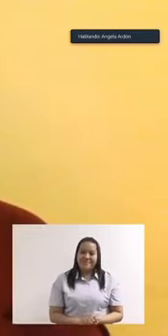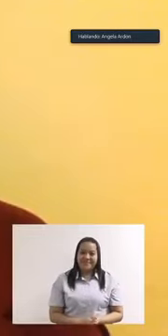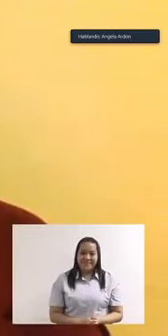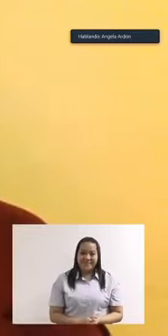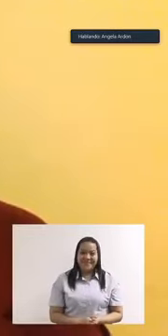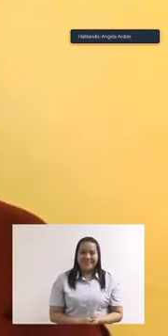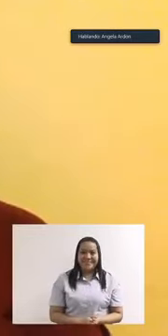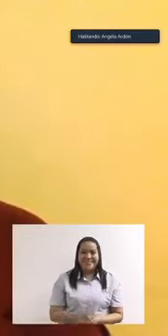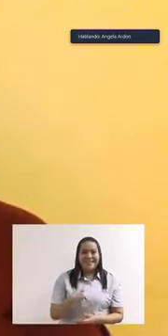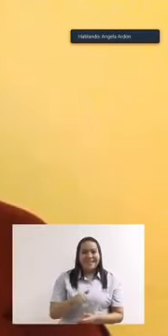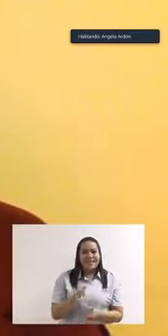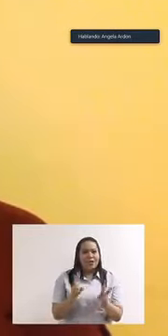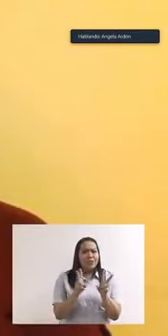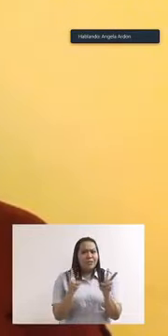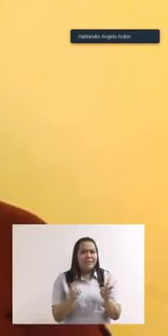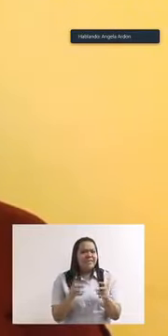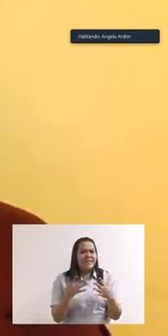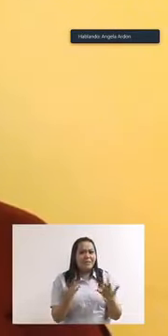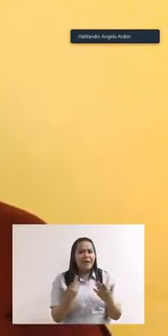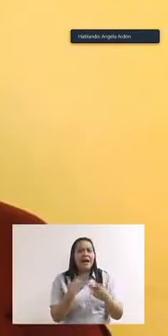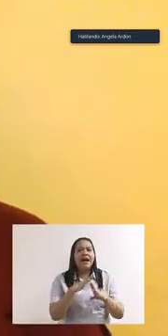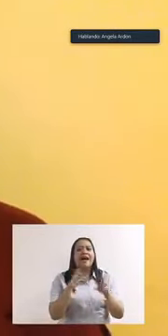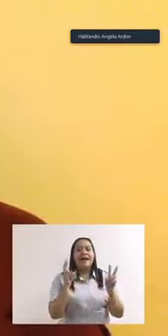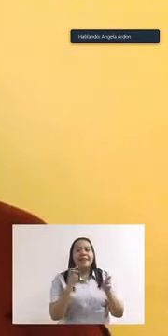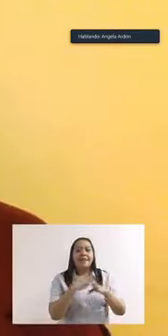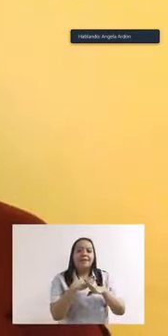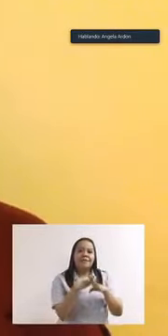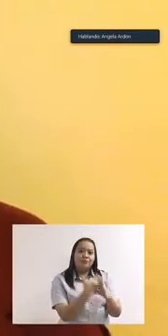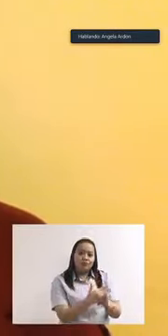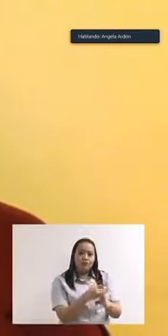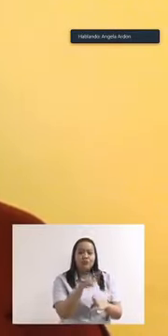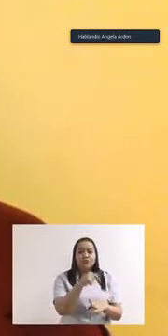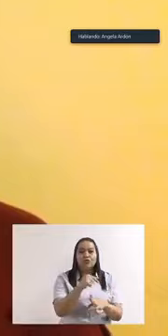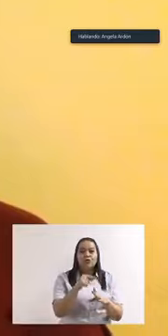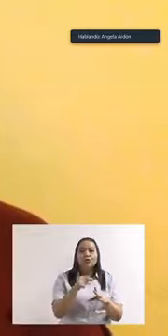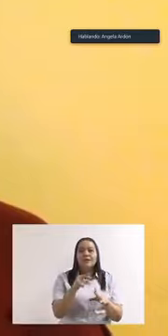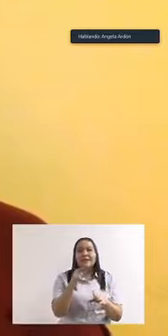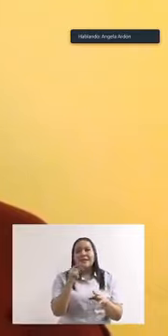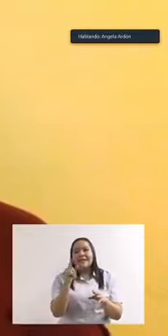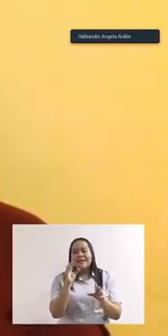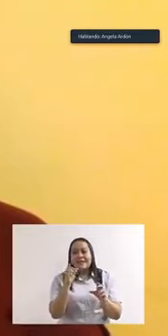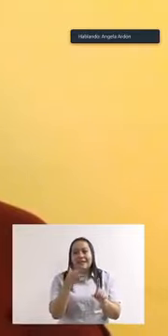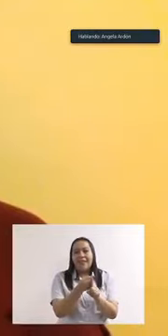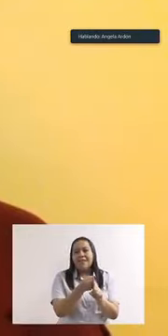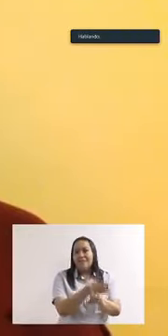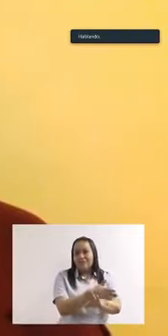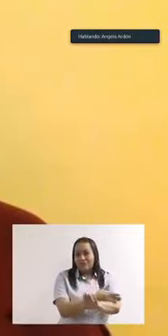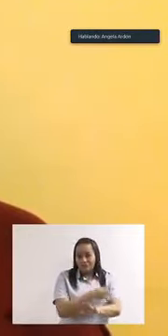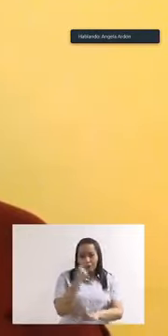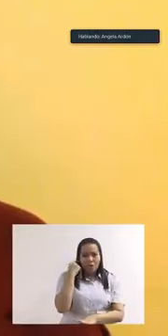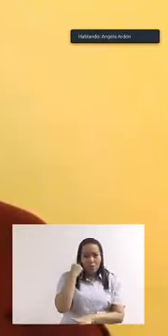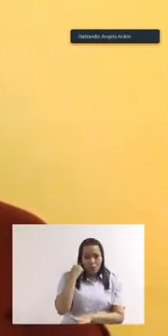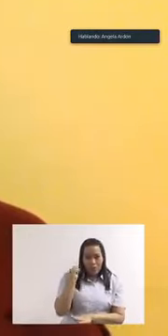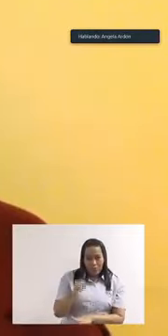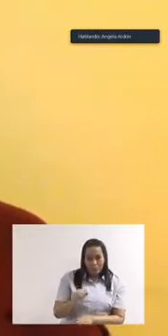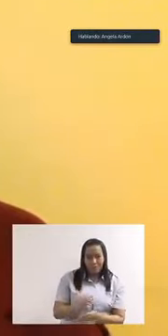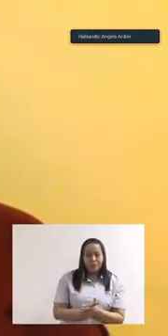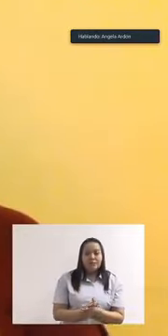Hoy me da el tema importancia de la prevención e intervención temprana para el cuidado del oído.